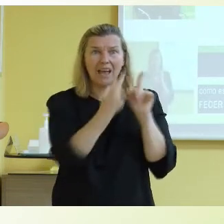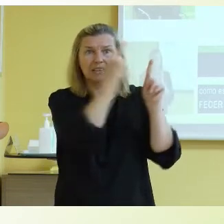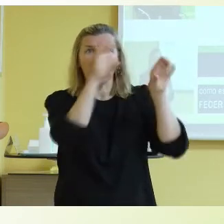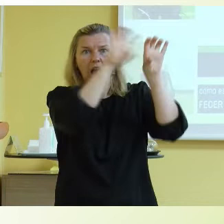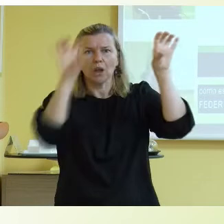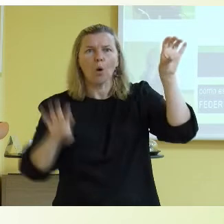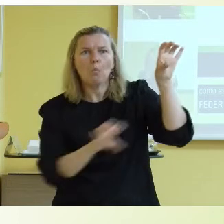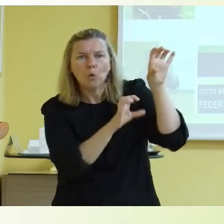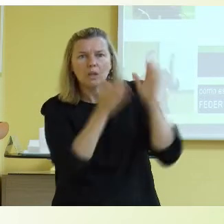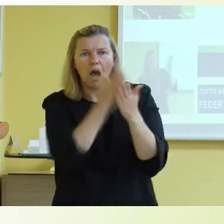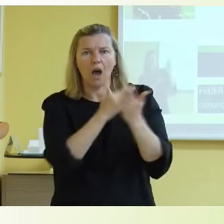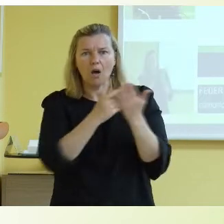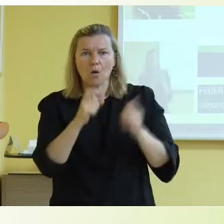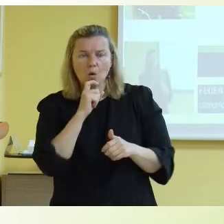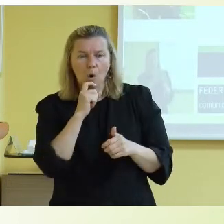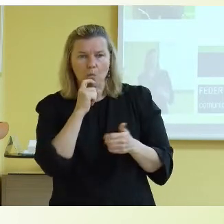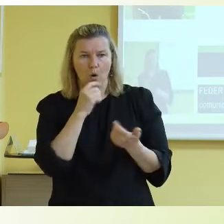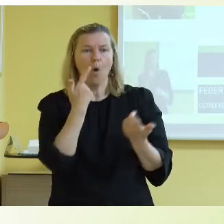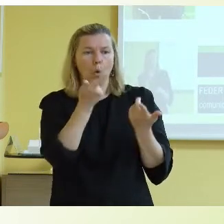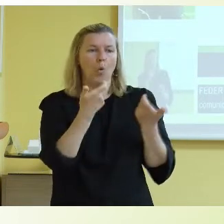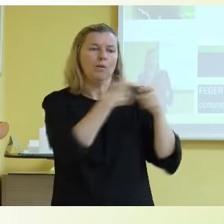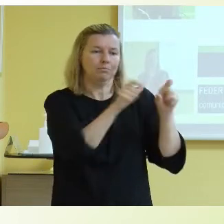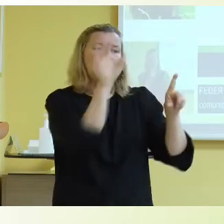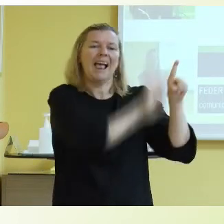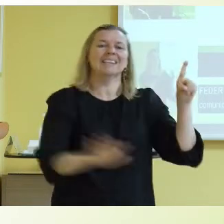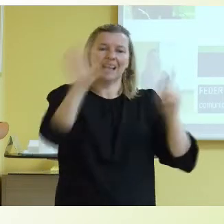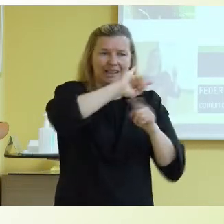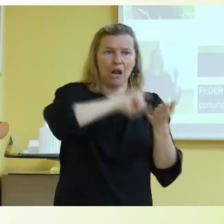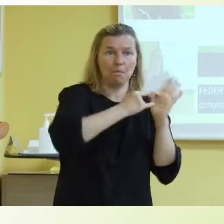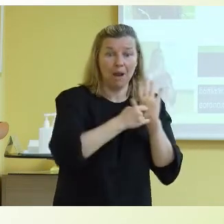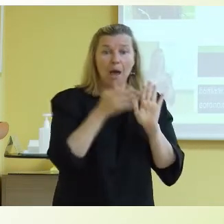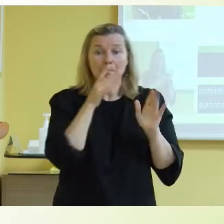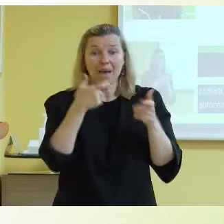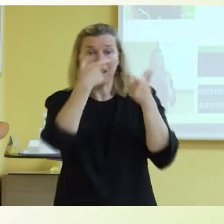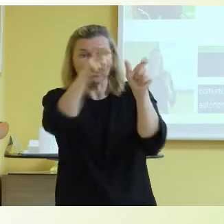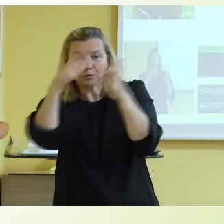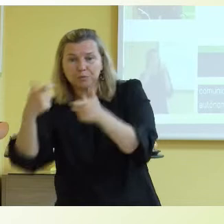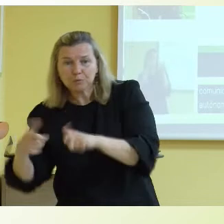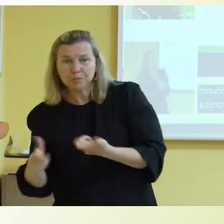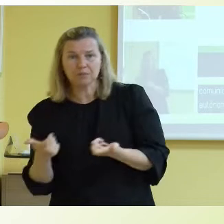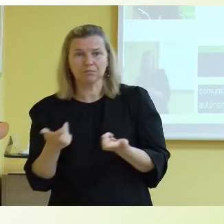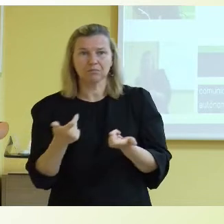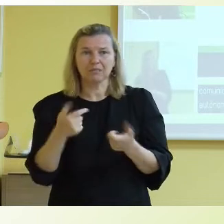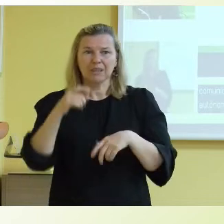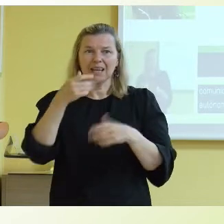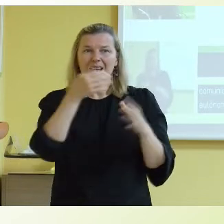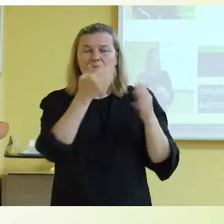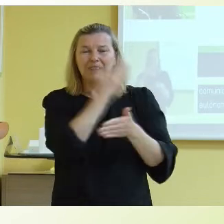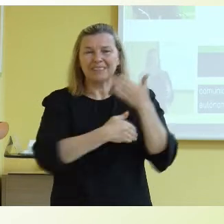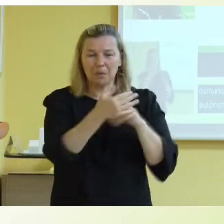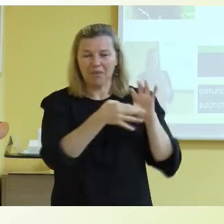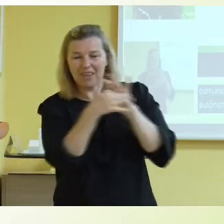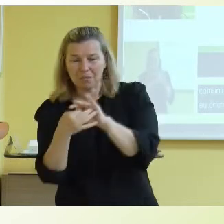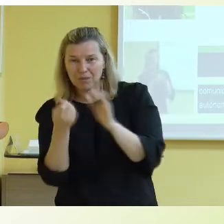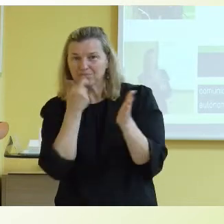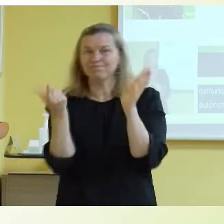con el plan estratégico nacional, sino qué pasa con las comunidades autónomas en términos de discapacidad, lo mencionan, no lo mencionan. Bueno,